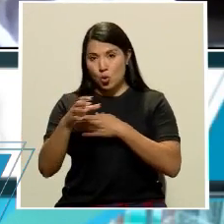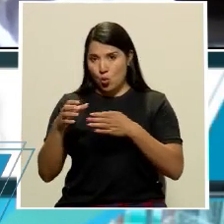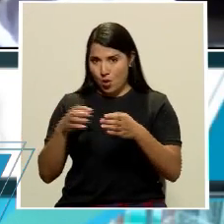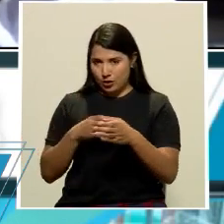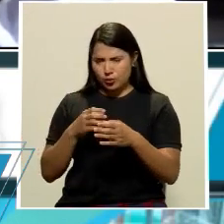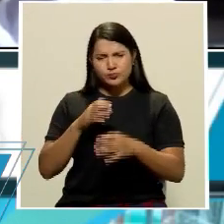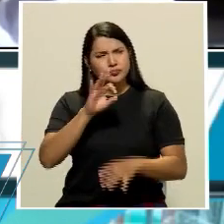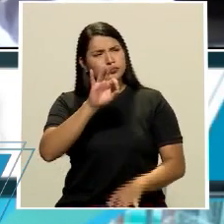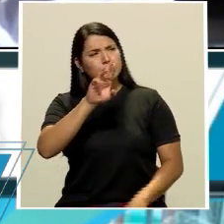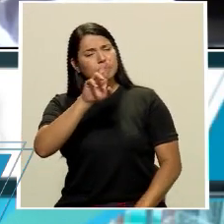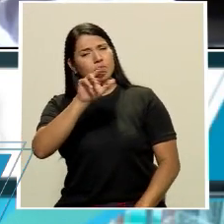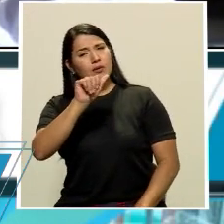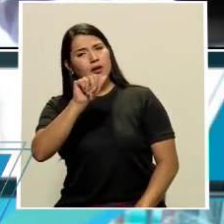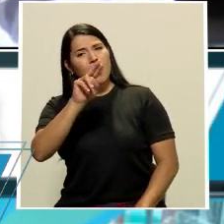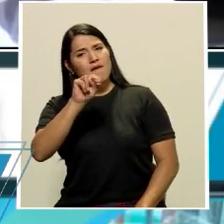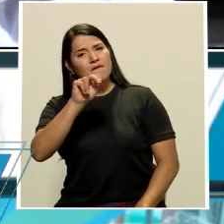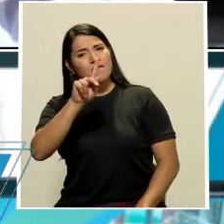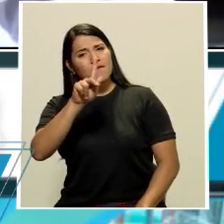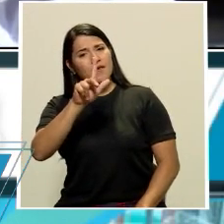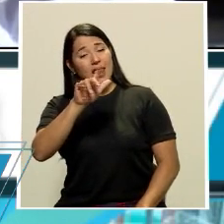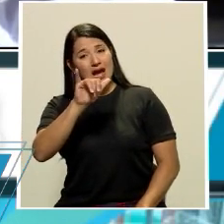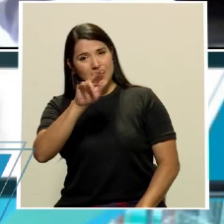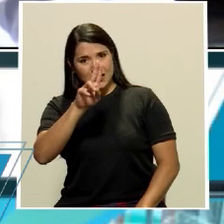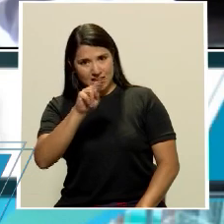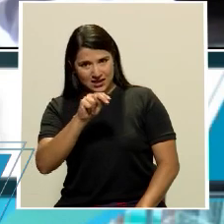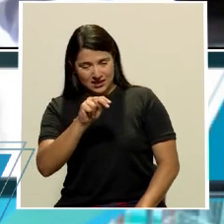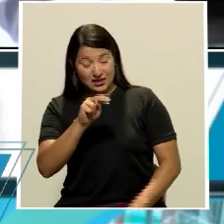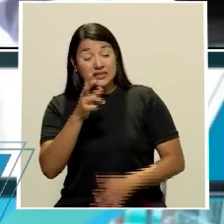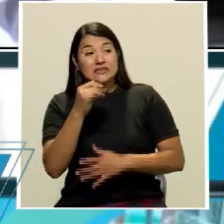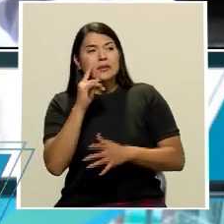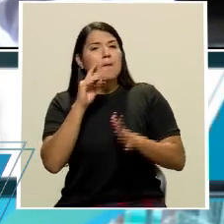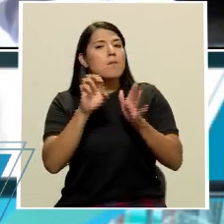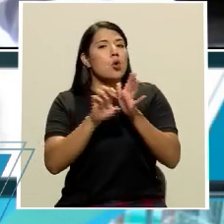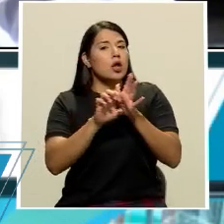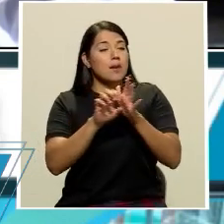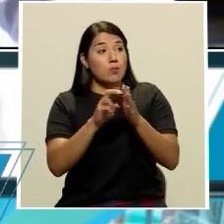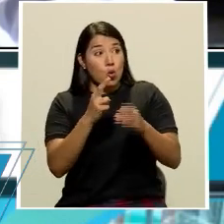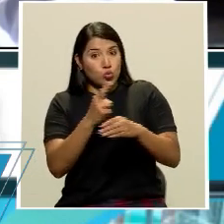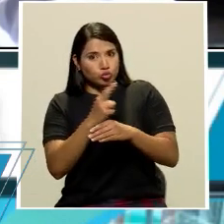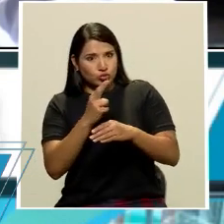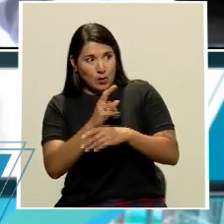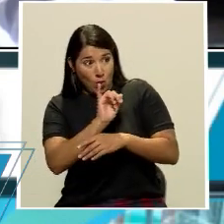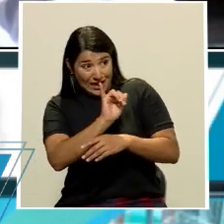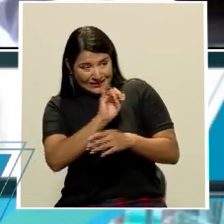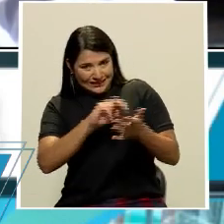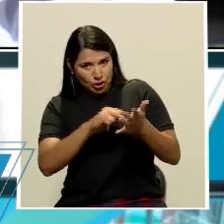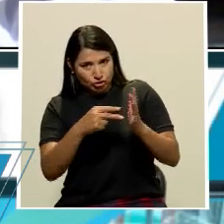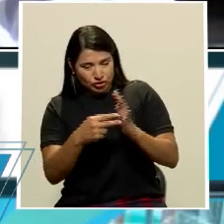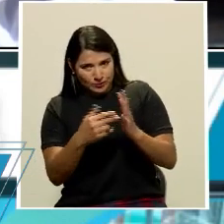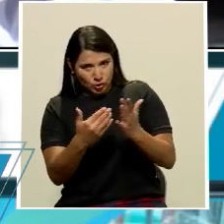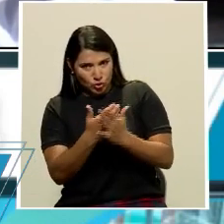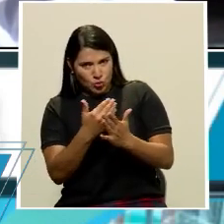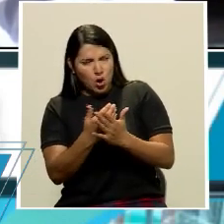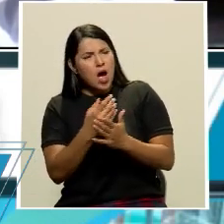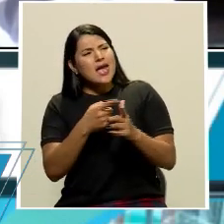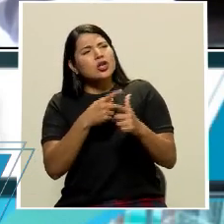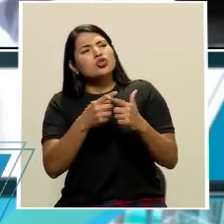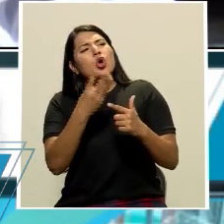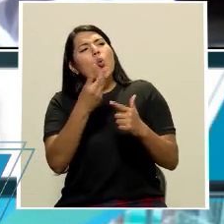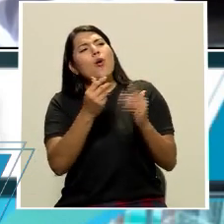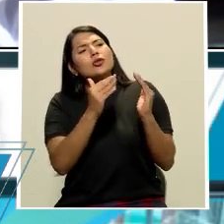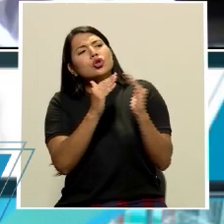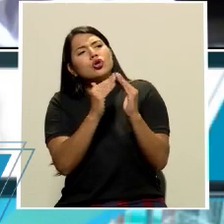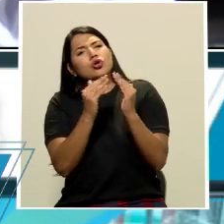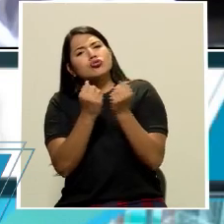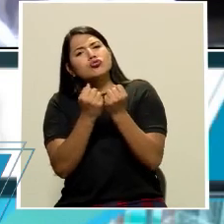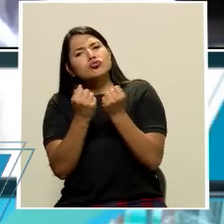tuviera que calcularlo de esta manera que ustedes proponen, ¿cuál es el nivel de hacinamiento que le